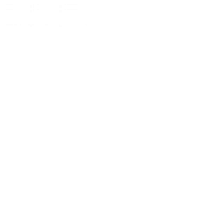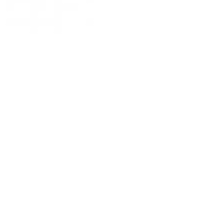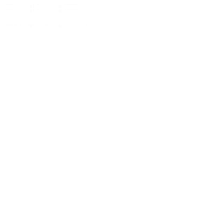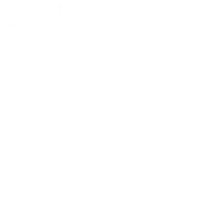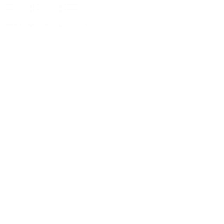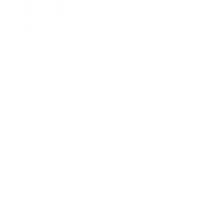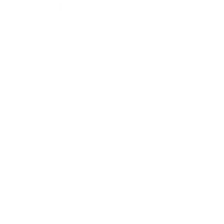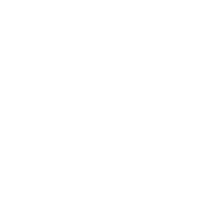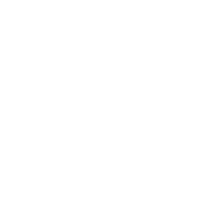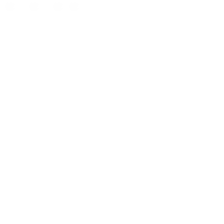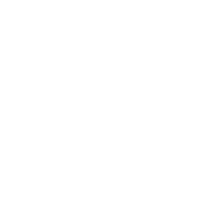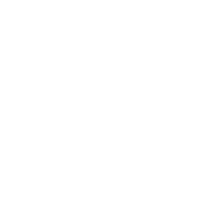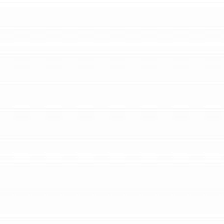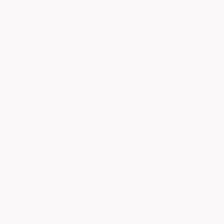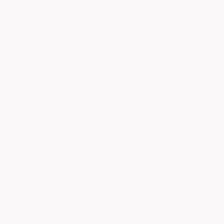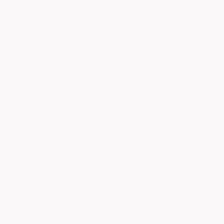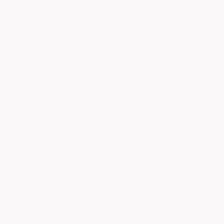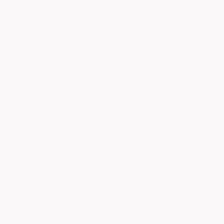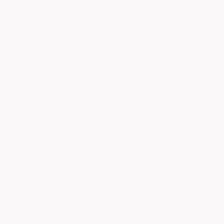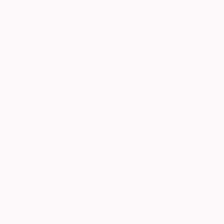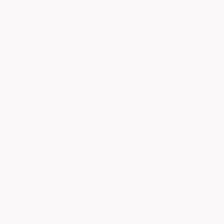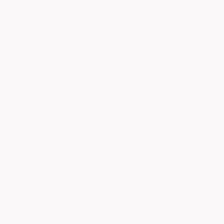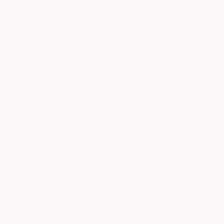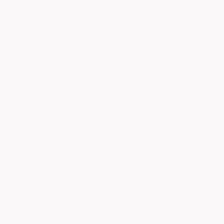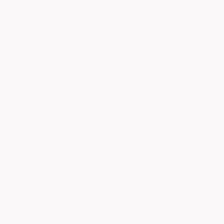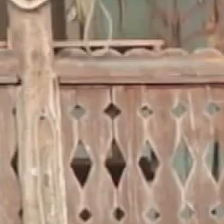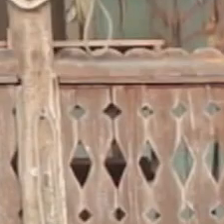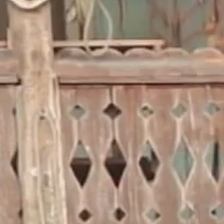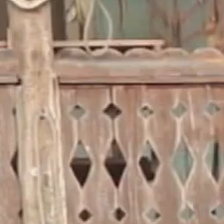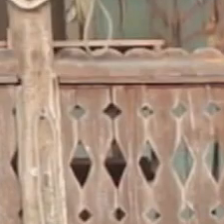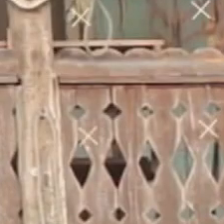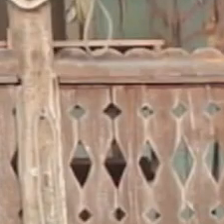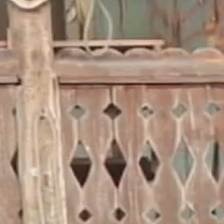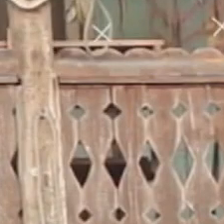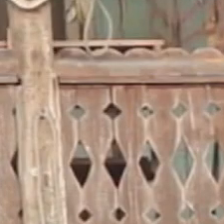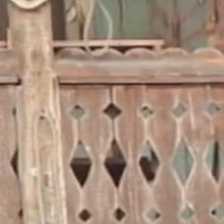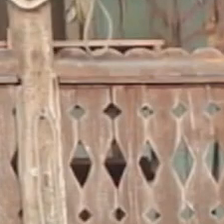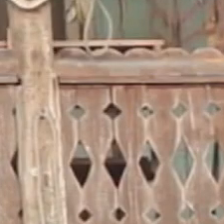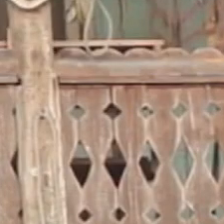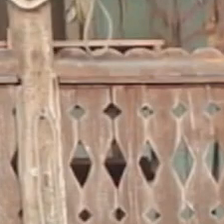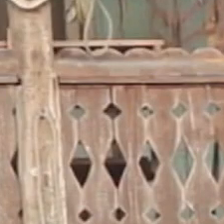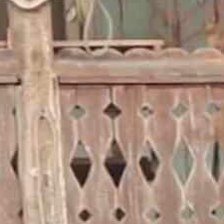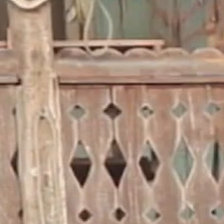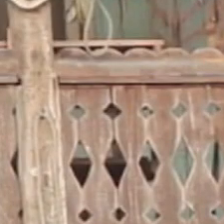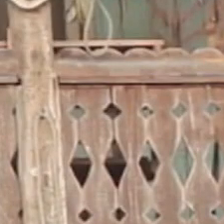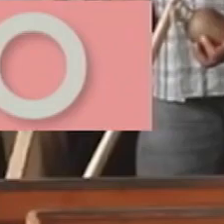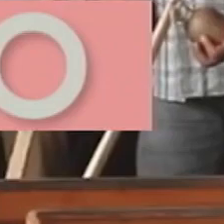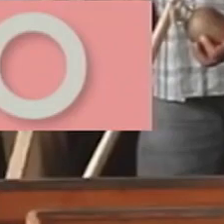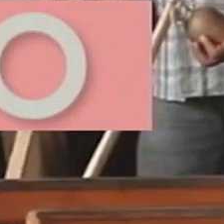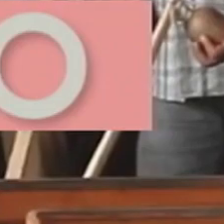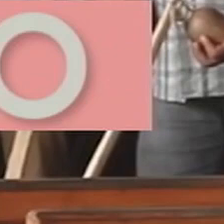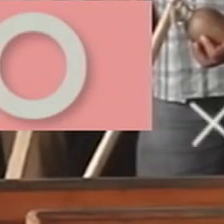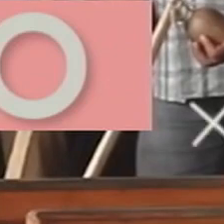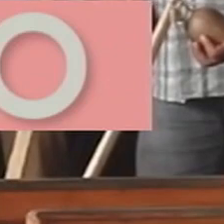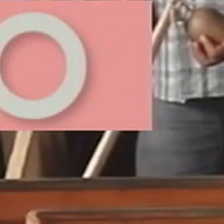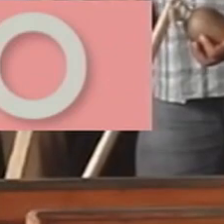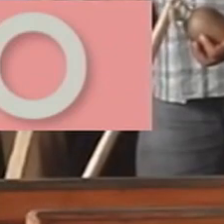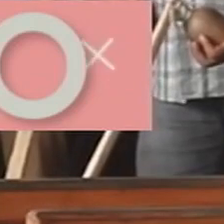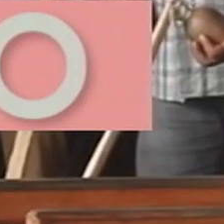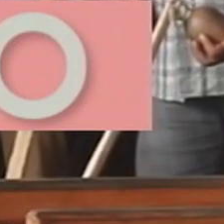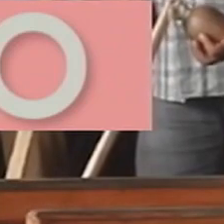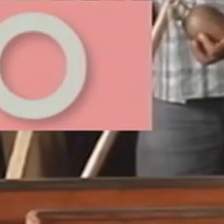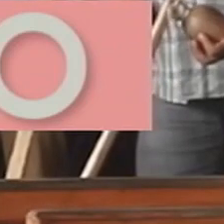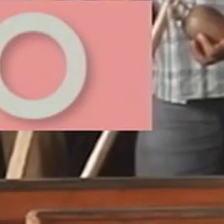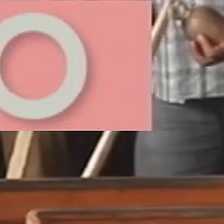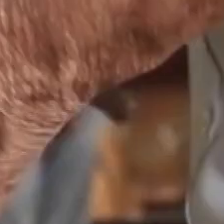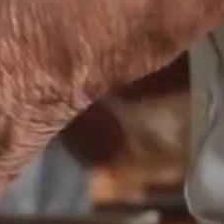Cultura del Ministerio de Cultura y Juventud, presentamos a las 2:30 de la tarde el Quijongo Guanacasteco,